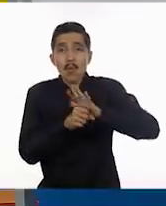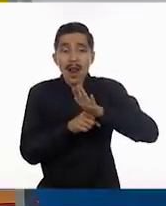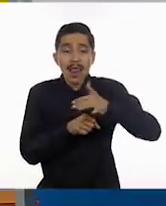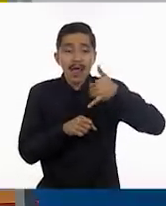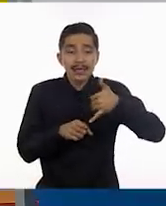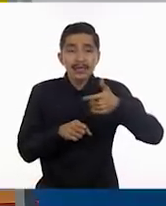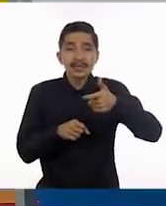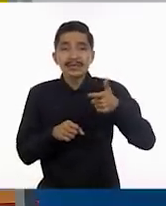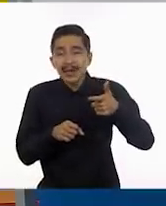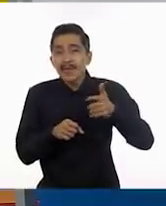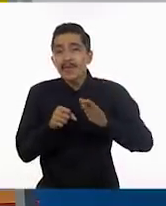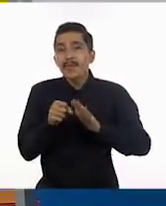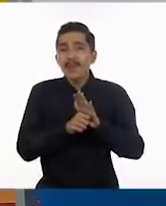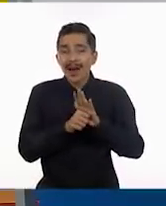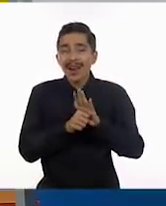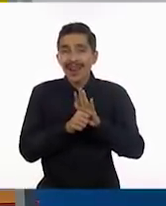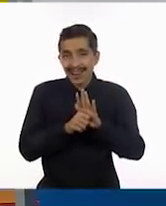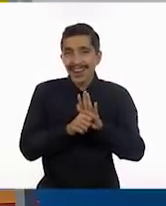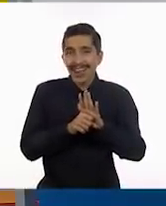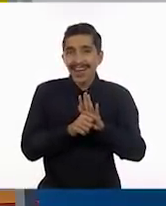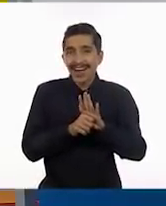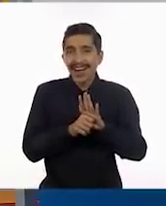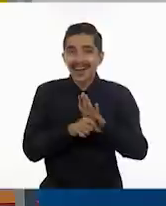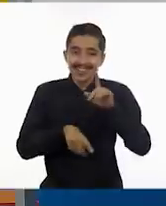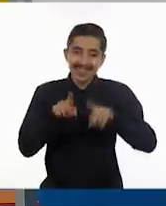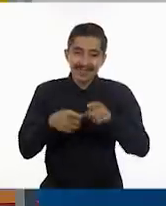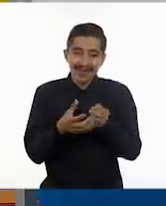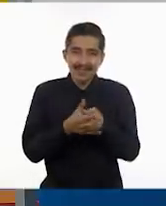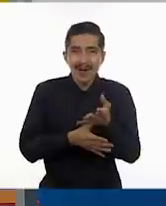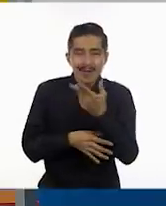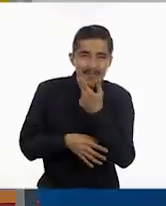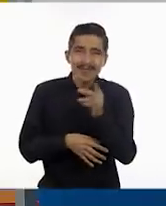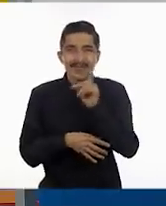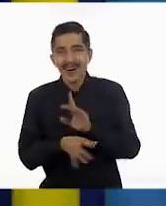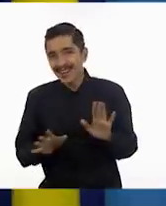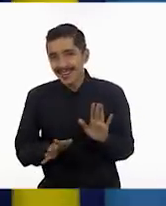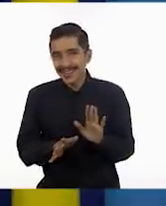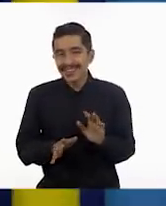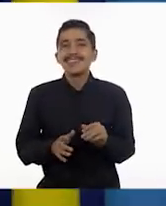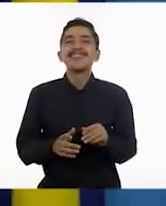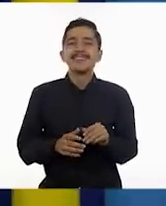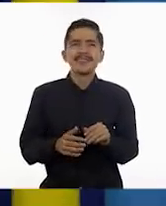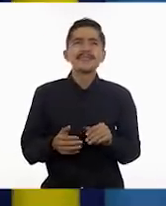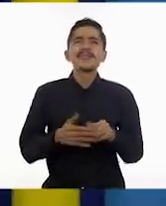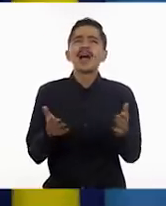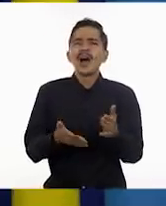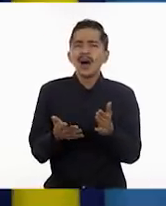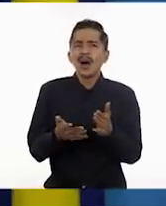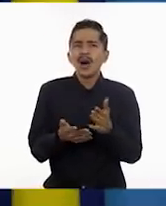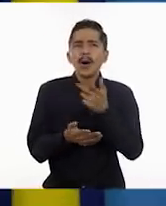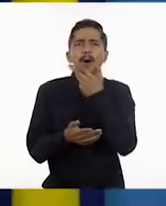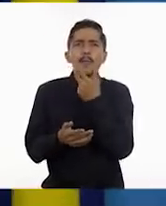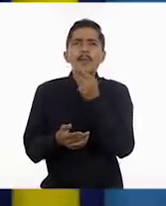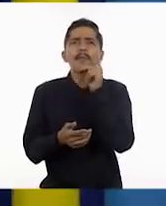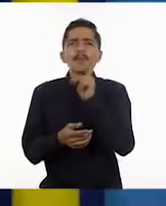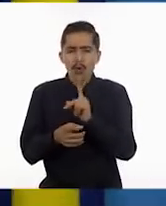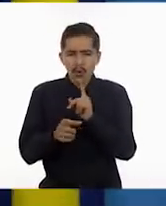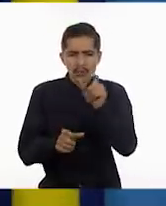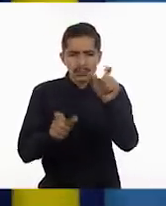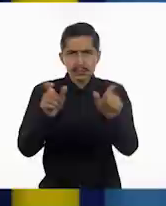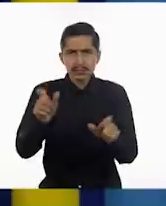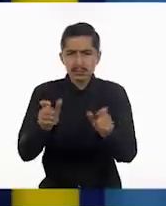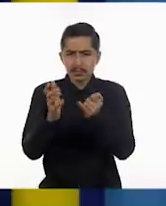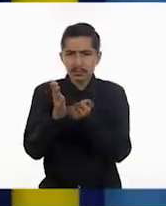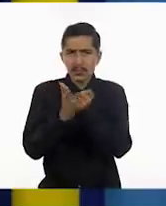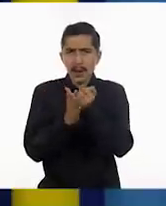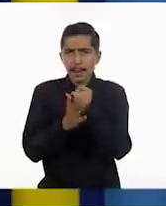determinación del sexo sí es por parte del hombre. Y entonces, el sexo de los hijos no lo determinan las células sexuales